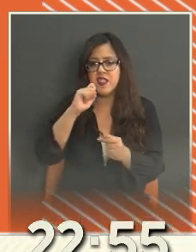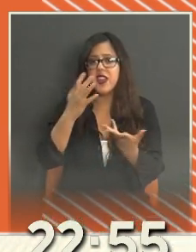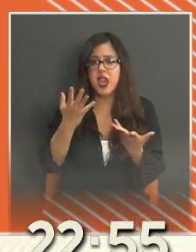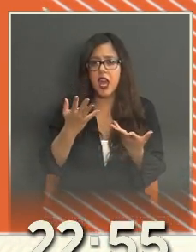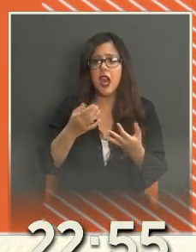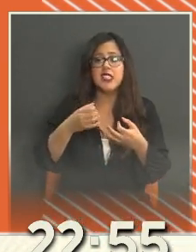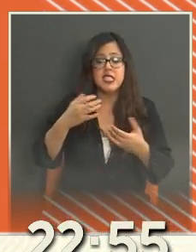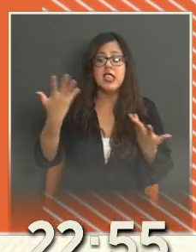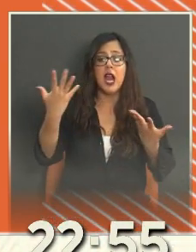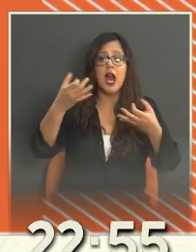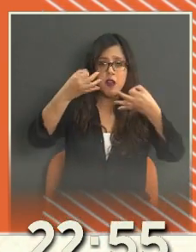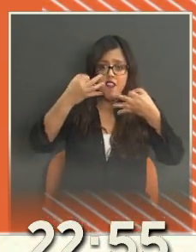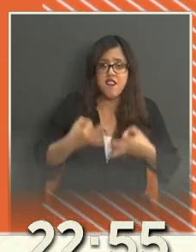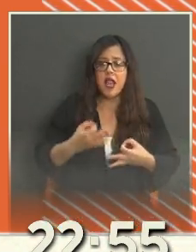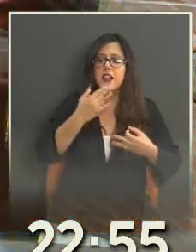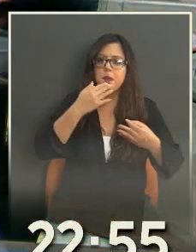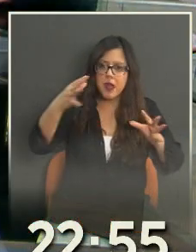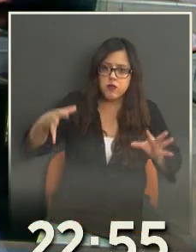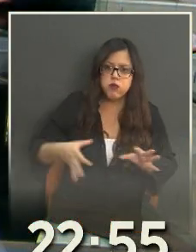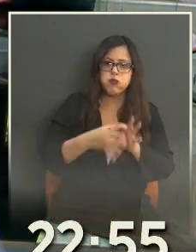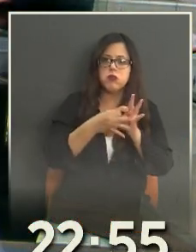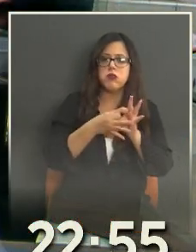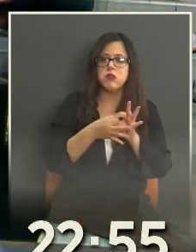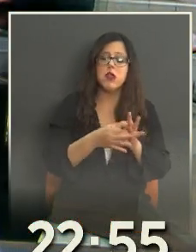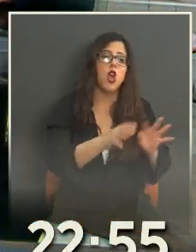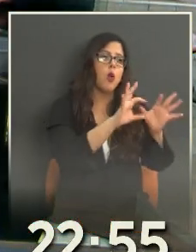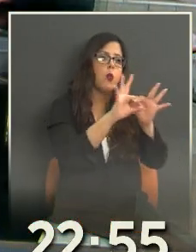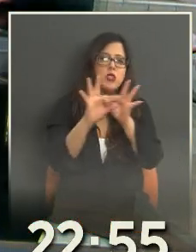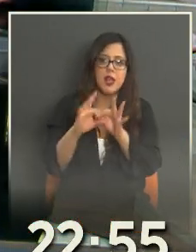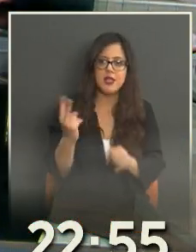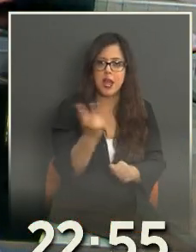jorge alberto muchísimas gracias por estar con nosotros aquí en el e3 gracias